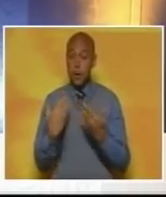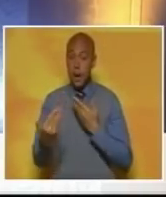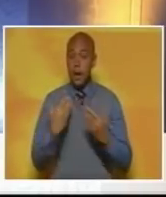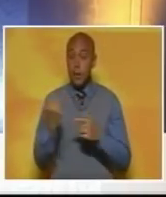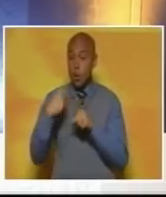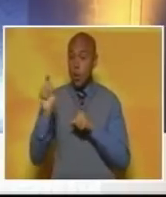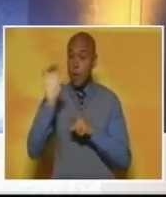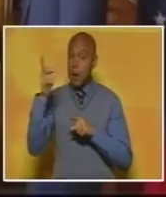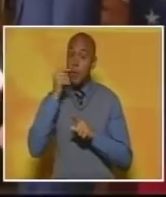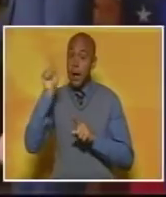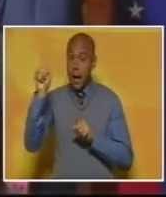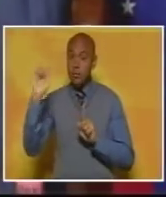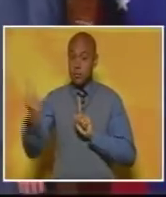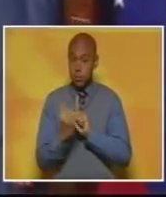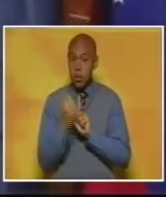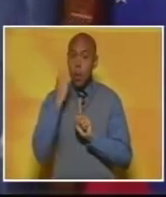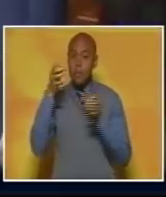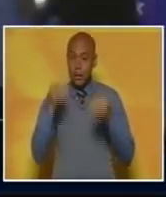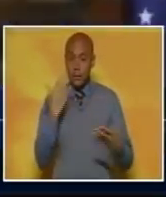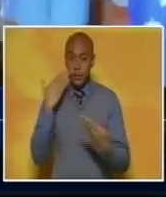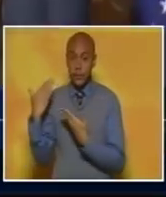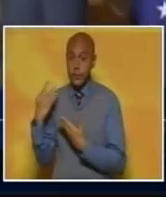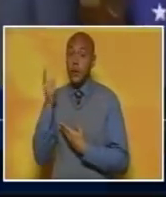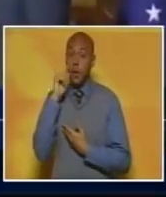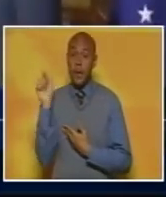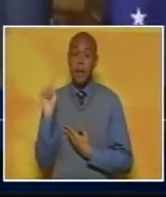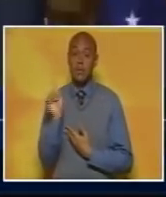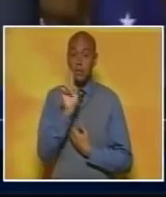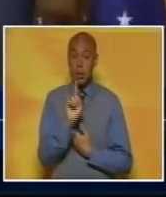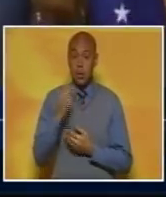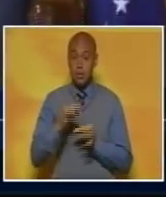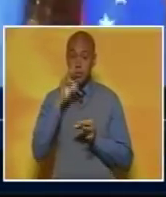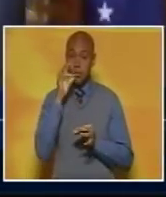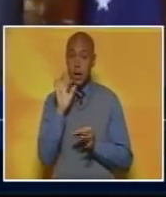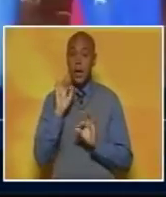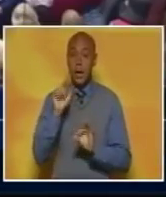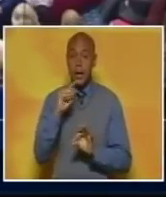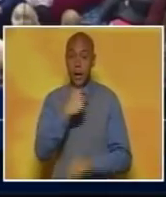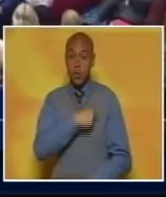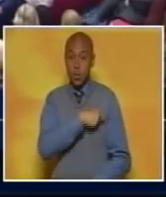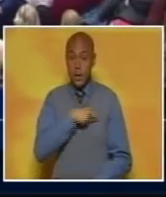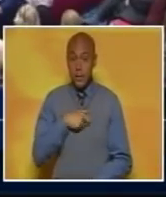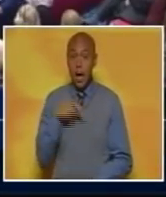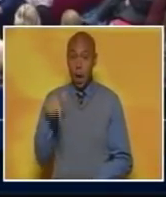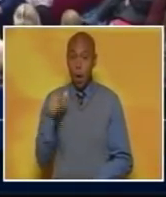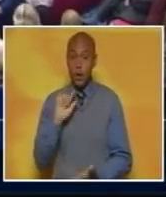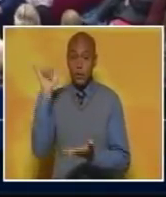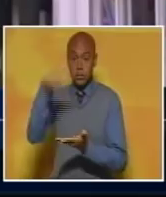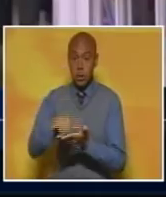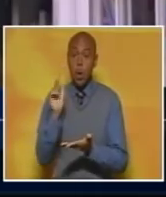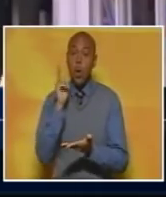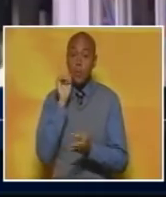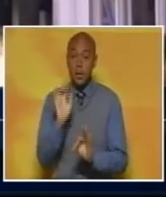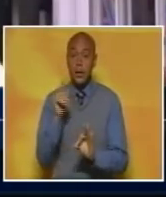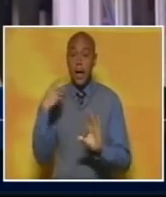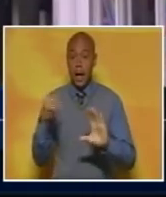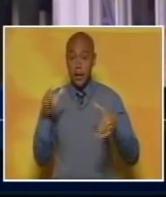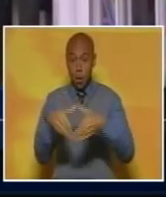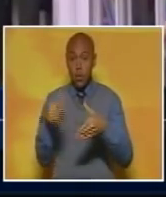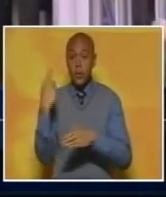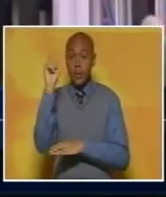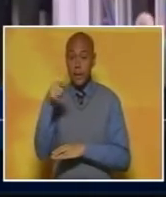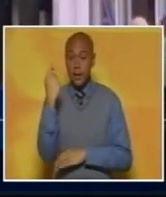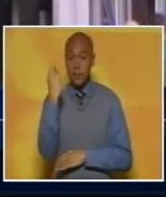Raab. Juan Guaidó será orador en el Foro Económico Mundial de Davos, que se realiza hoy en Suiza. Sostendrá reuniones en el